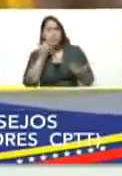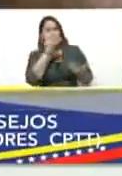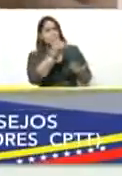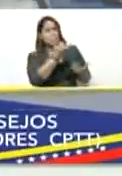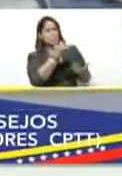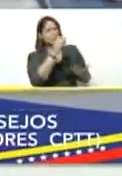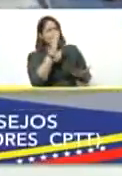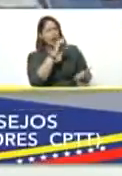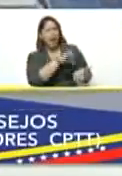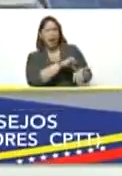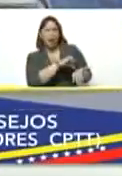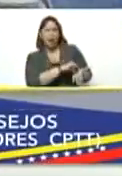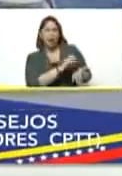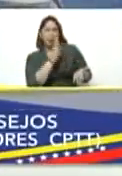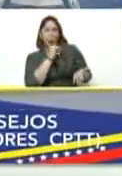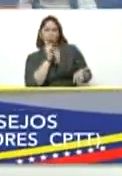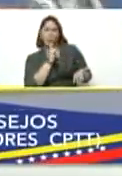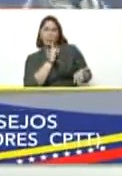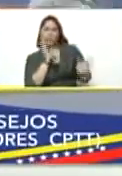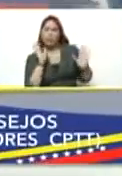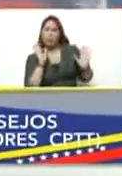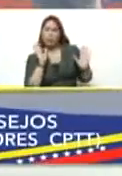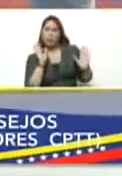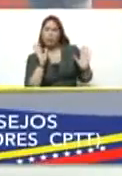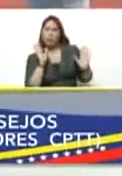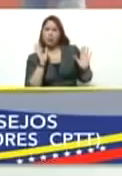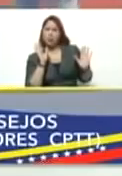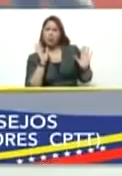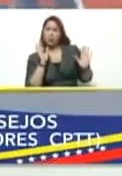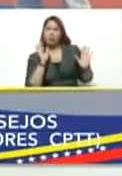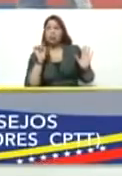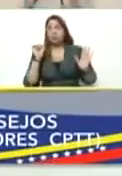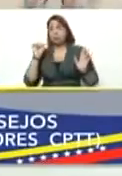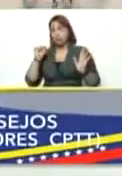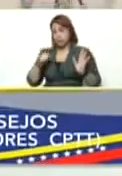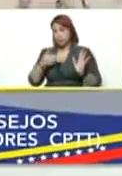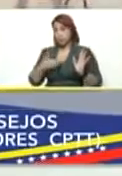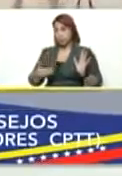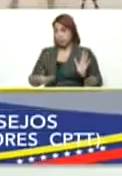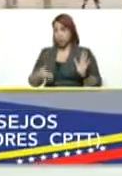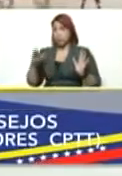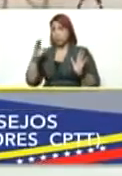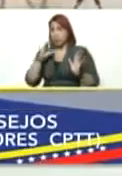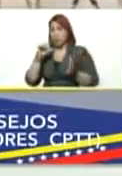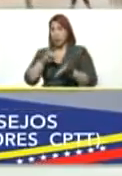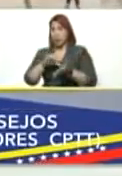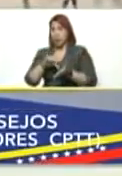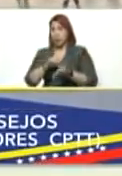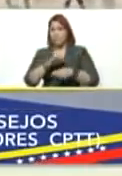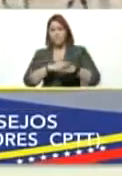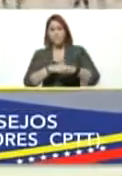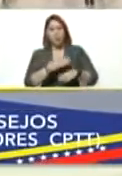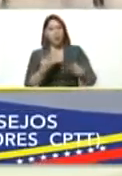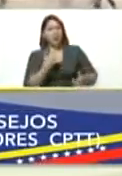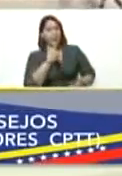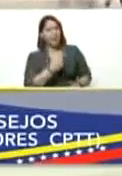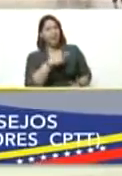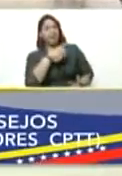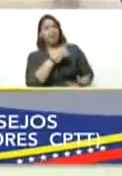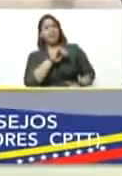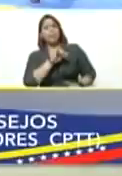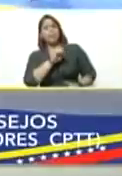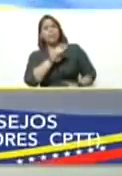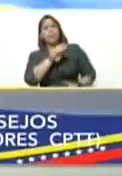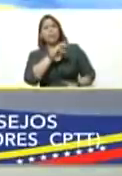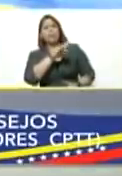Distrito Capital no tiene nombre. Sí, presidente, Caracas. ¿Por qué le dicen Distrito Capital? Y así